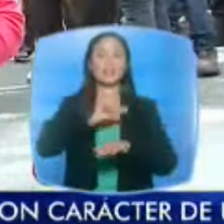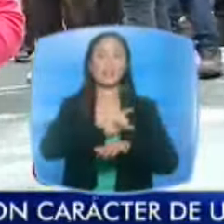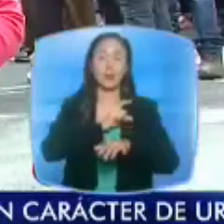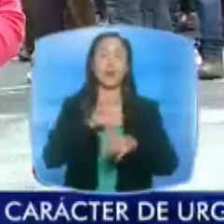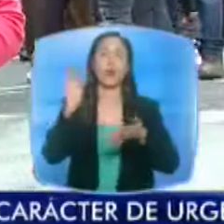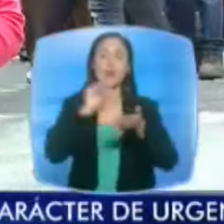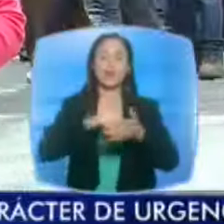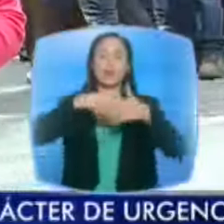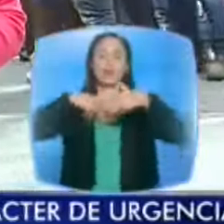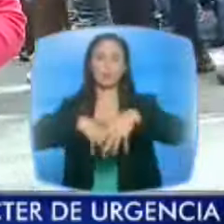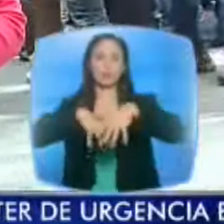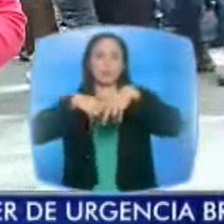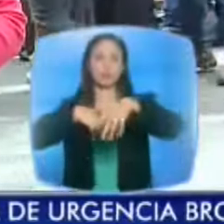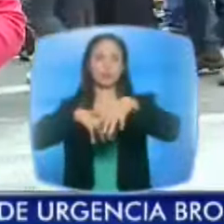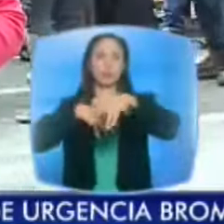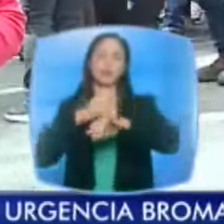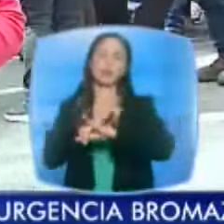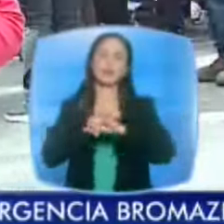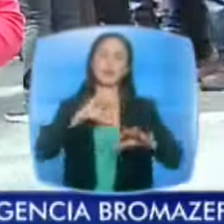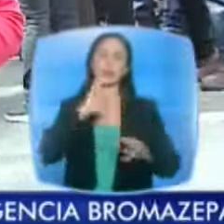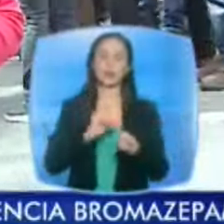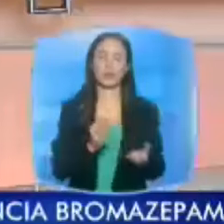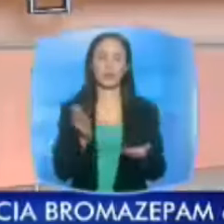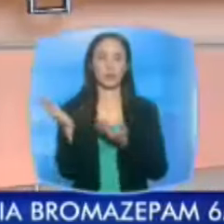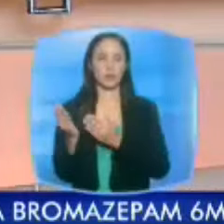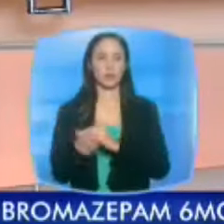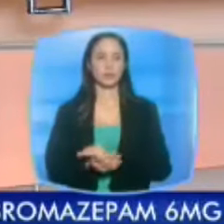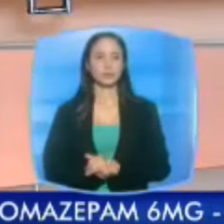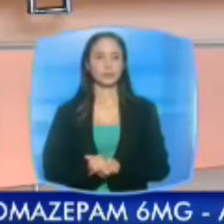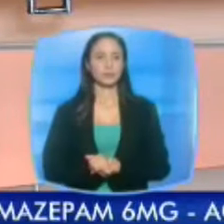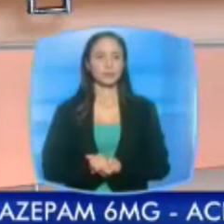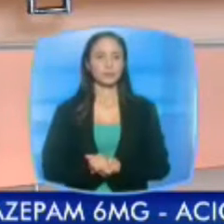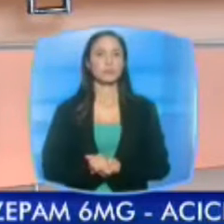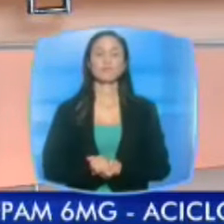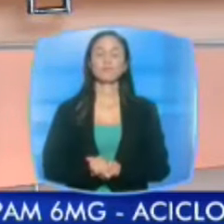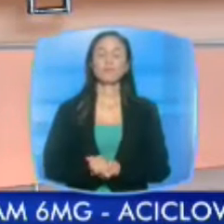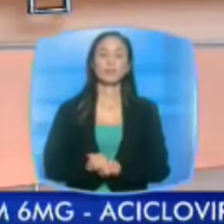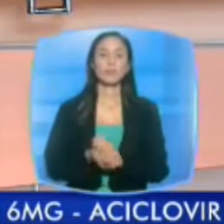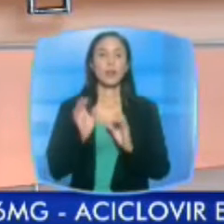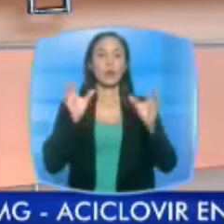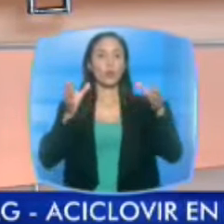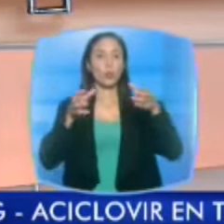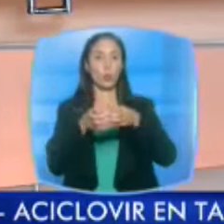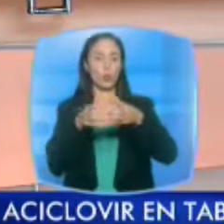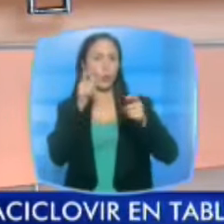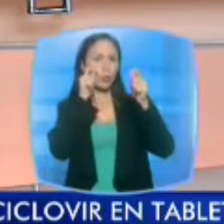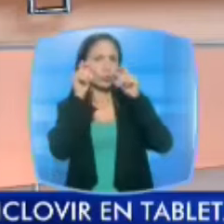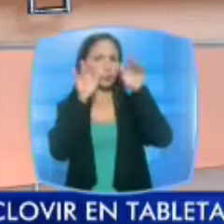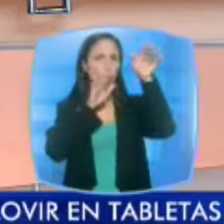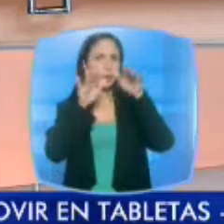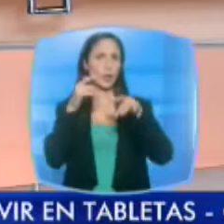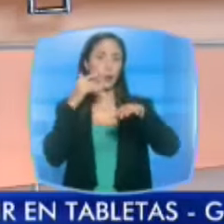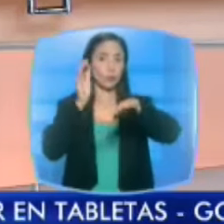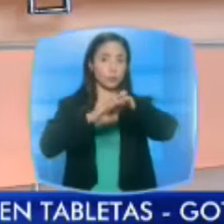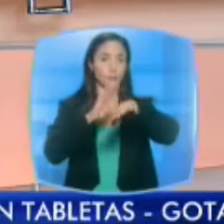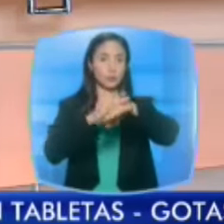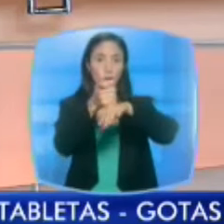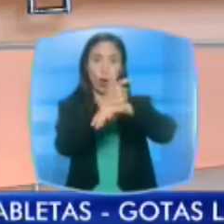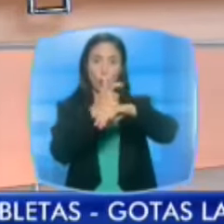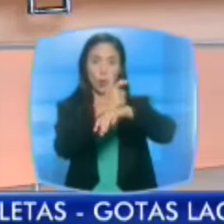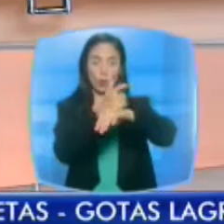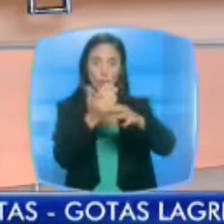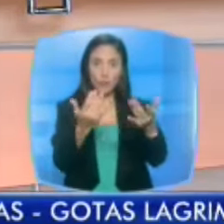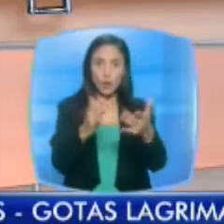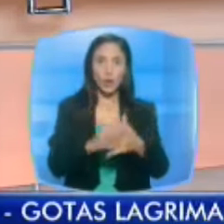haya una nueva movilización. Mardoley Prín, Televen. El Consejo Superior de Turismo instó al Gobierno Nacional